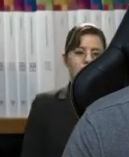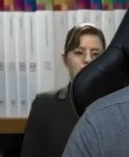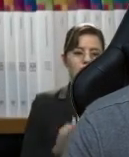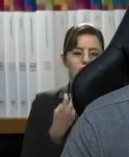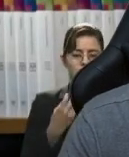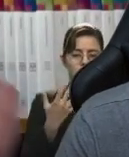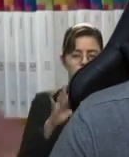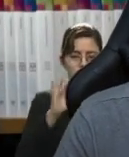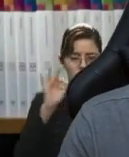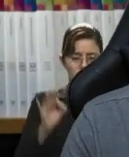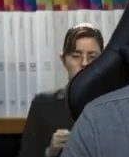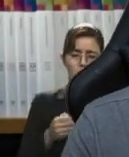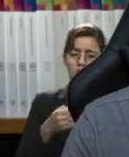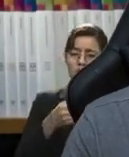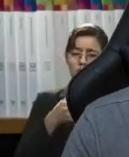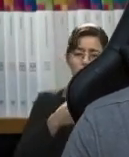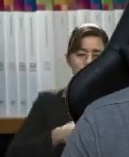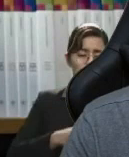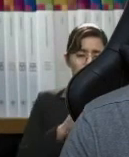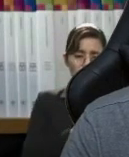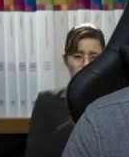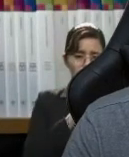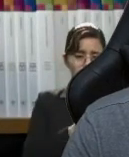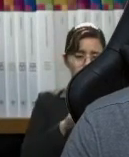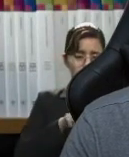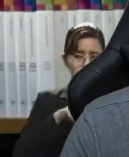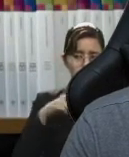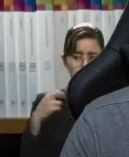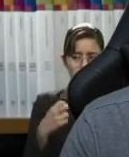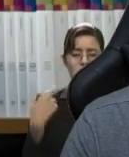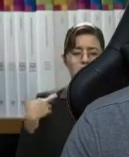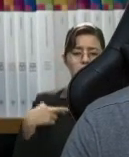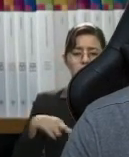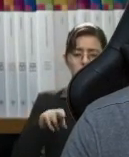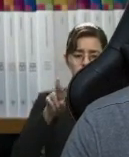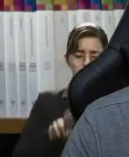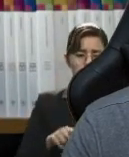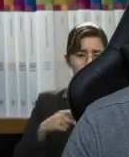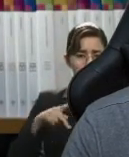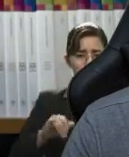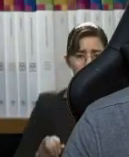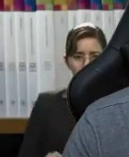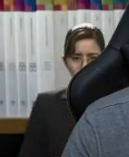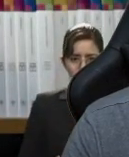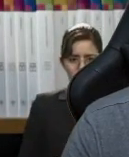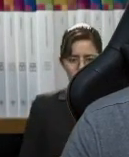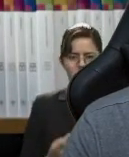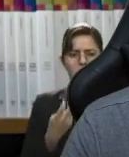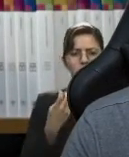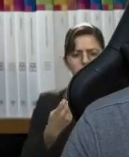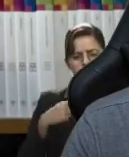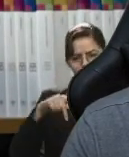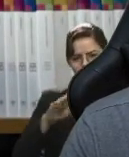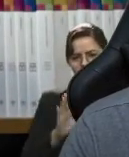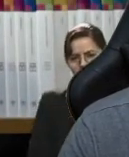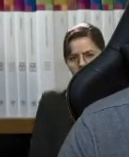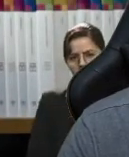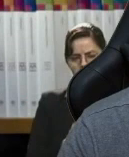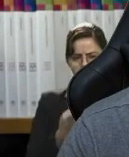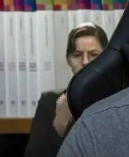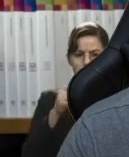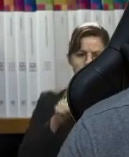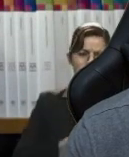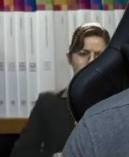ciento y todos los que están aquí sentados representando sus intereses de parte todo se han beneficiado de esa alternancia